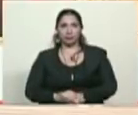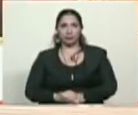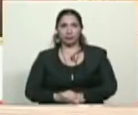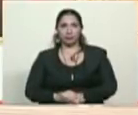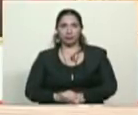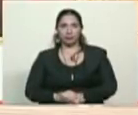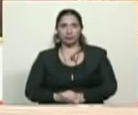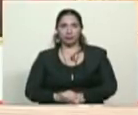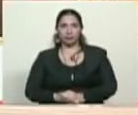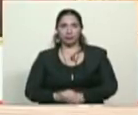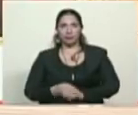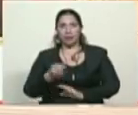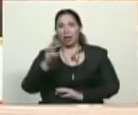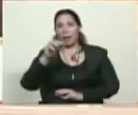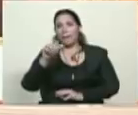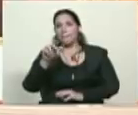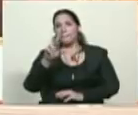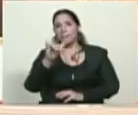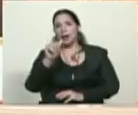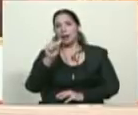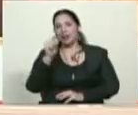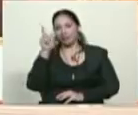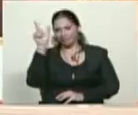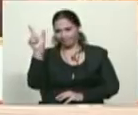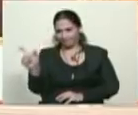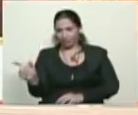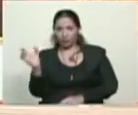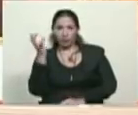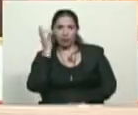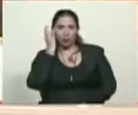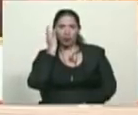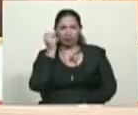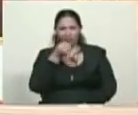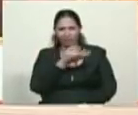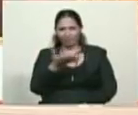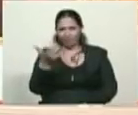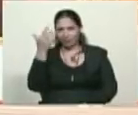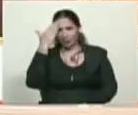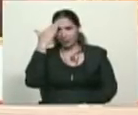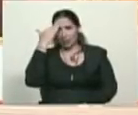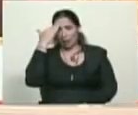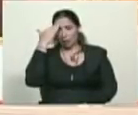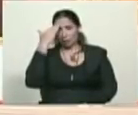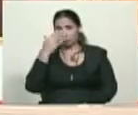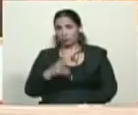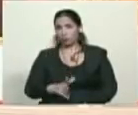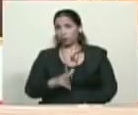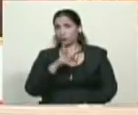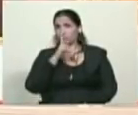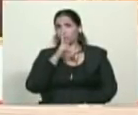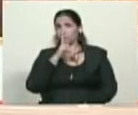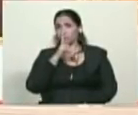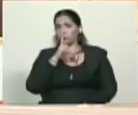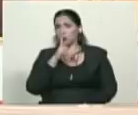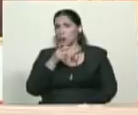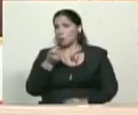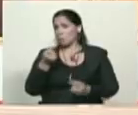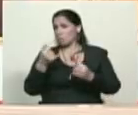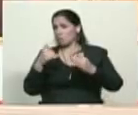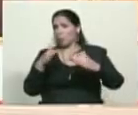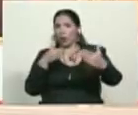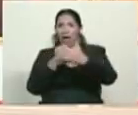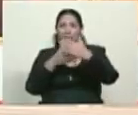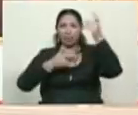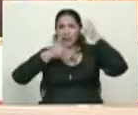María Elvira Salazar. Una periodista, ustedes saben, candela, pues. Muy antichavista, muy